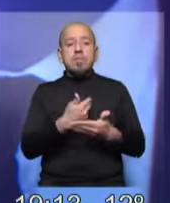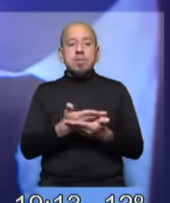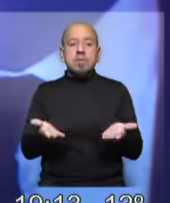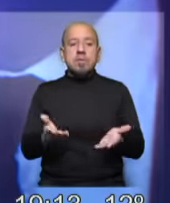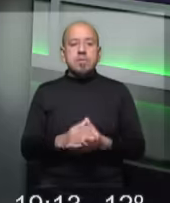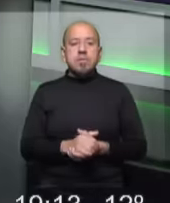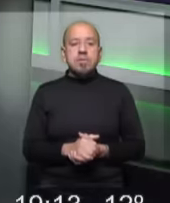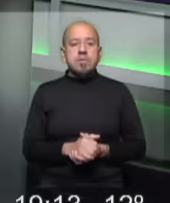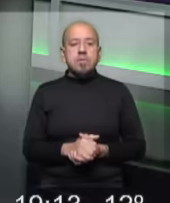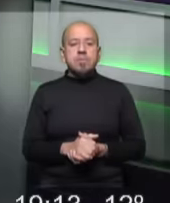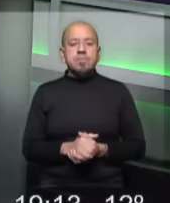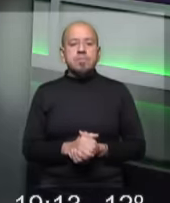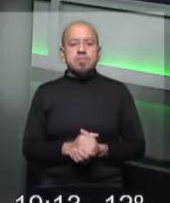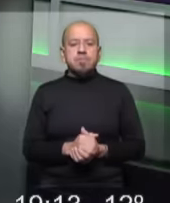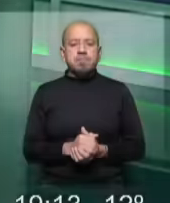justicia.